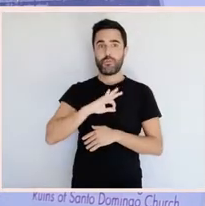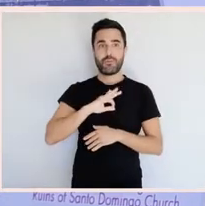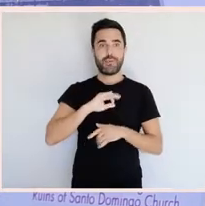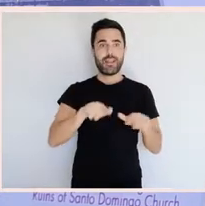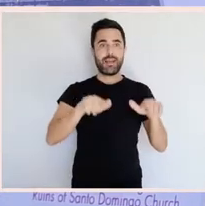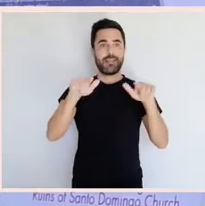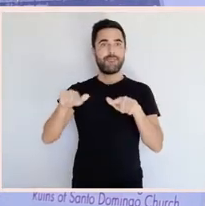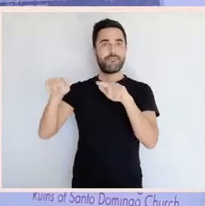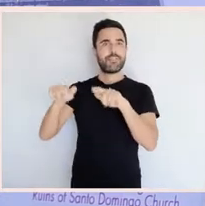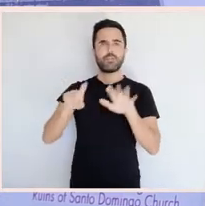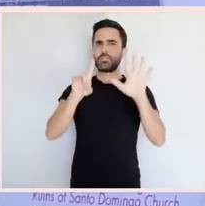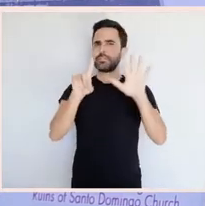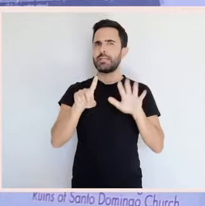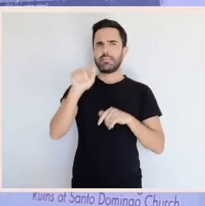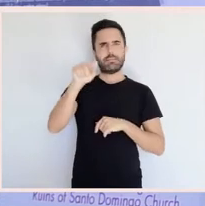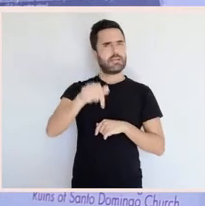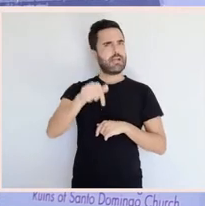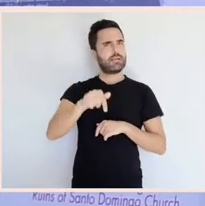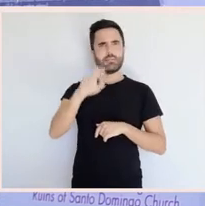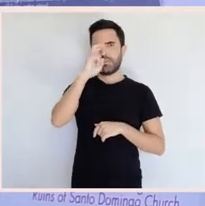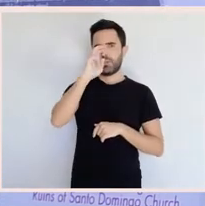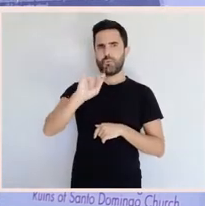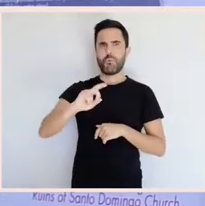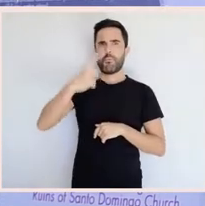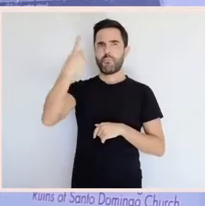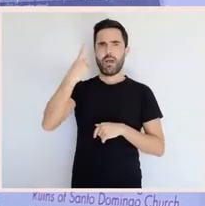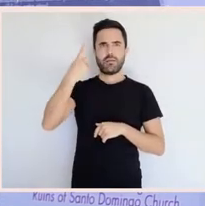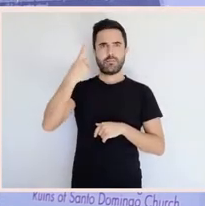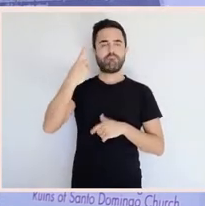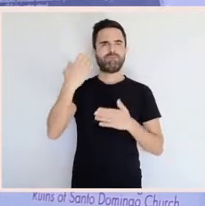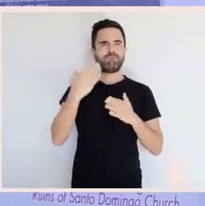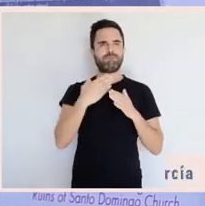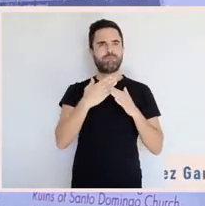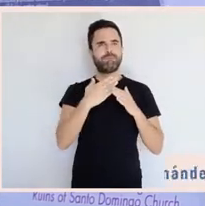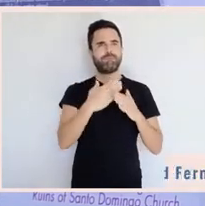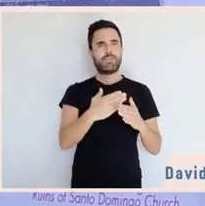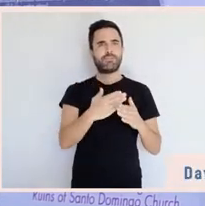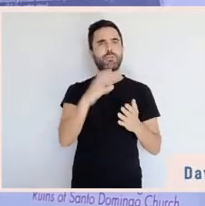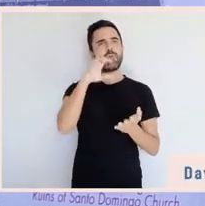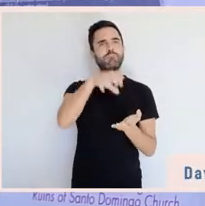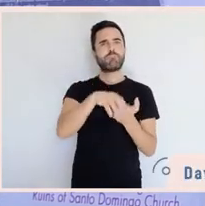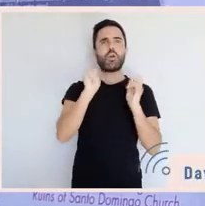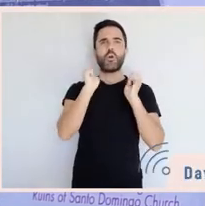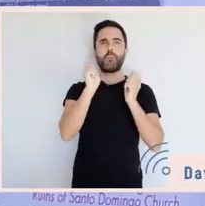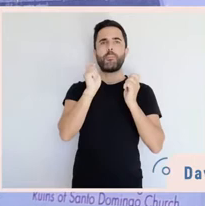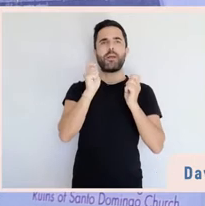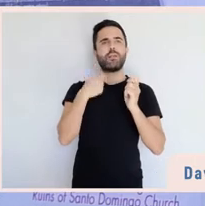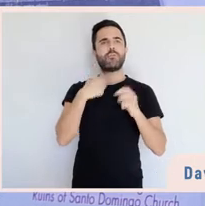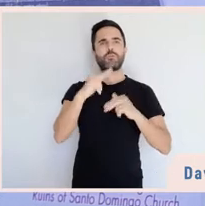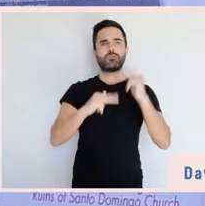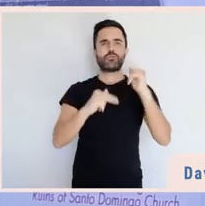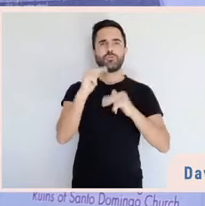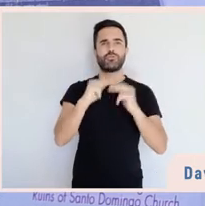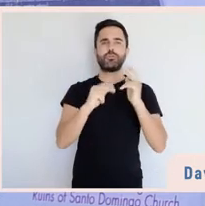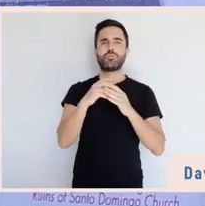museo, formado polos restos chegados aos nosos tempos do antigo convento construído polos dominicos, unha orde que na que chegou